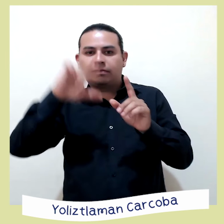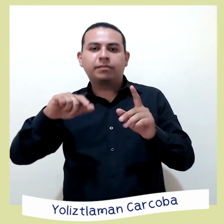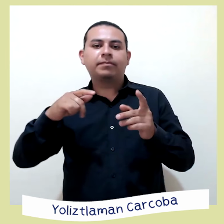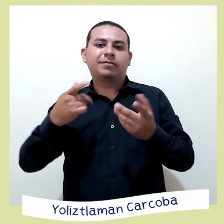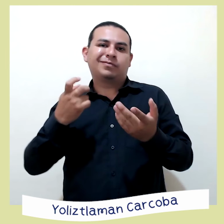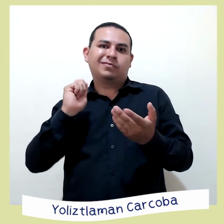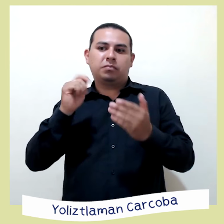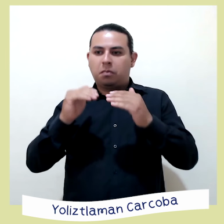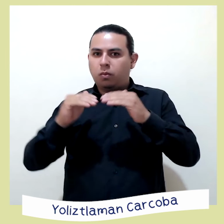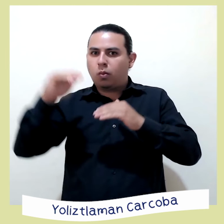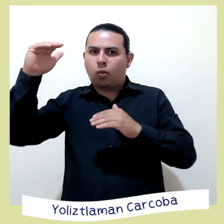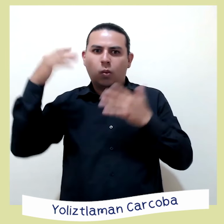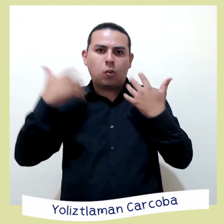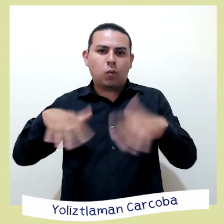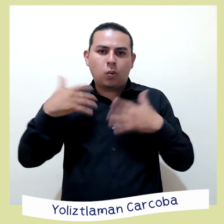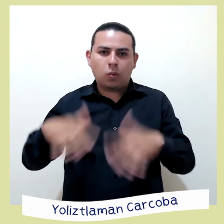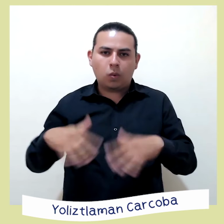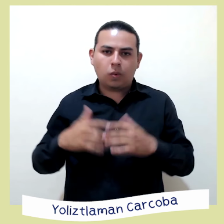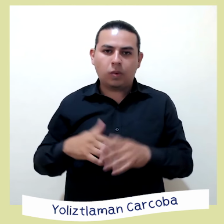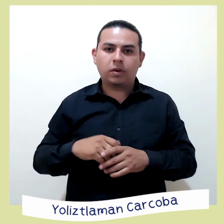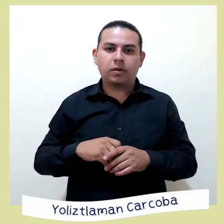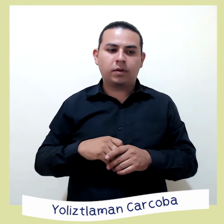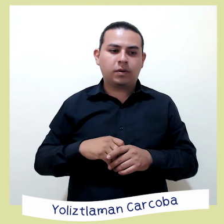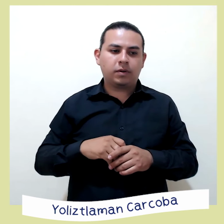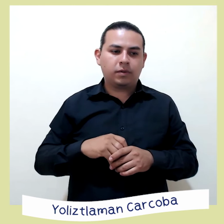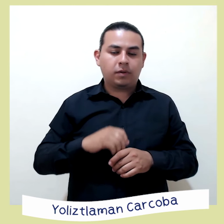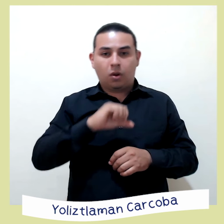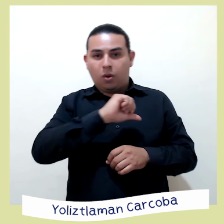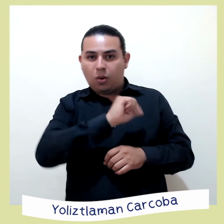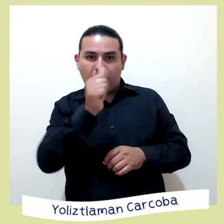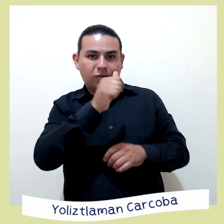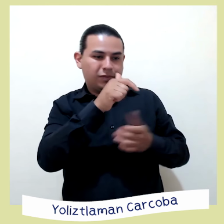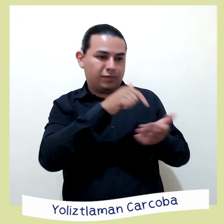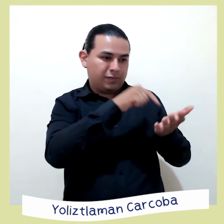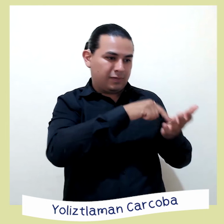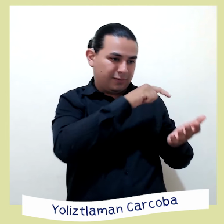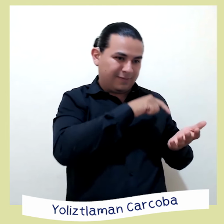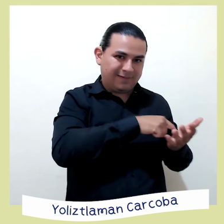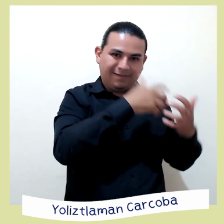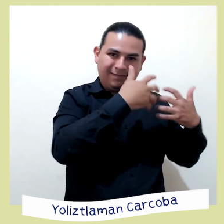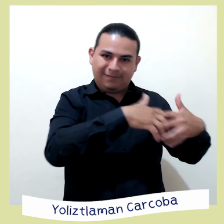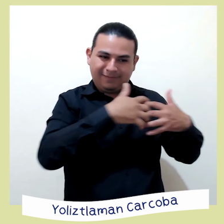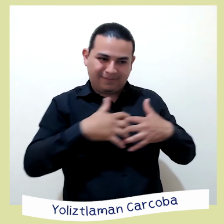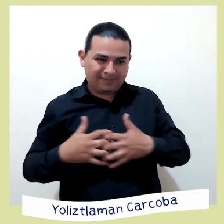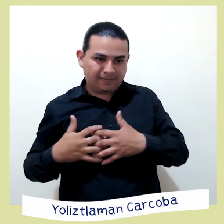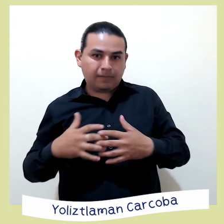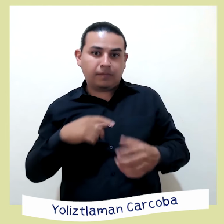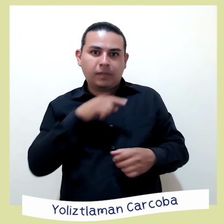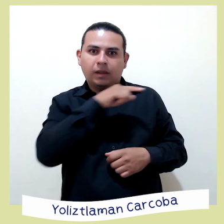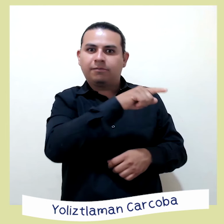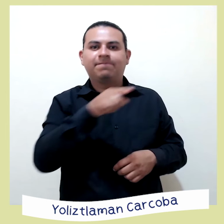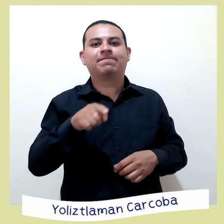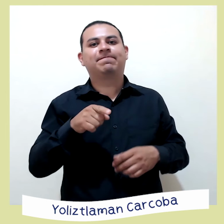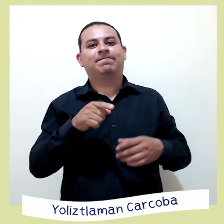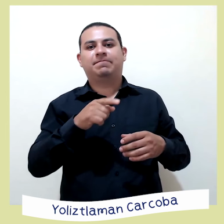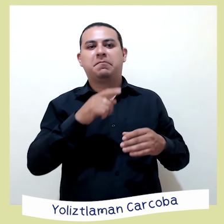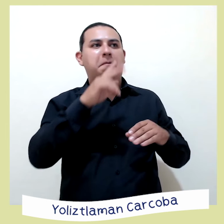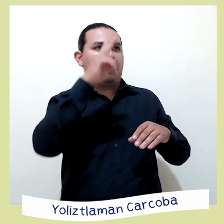muy por encima de lo que sucede en países postindustriales. Ahora que no necesariamente por las buenas